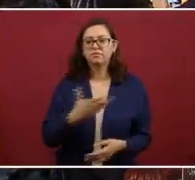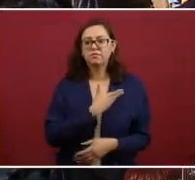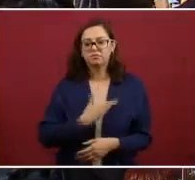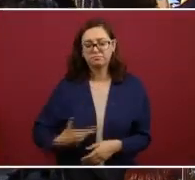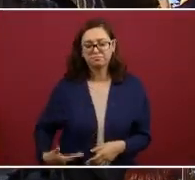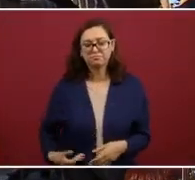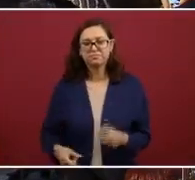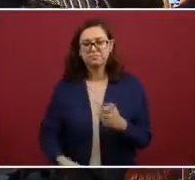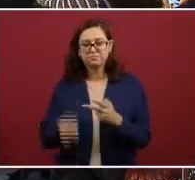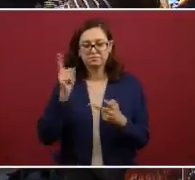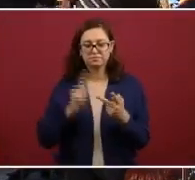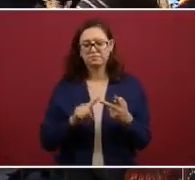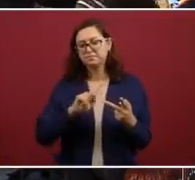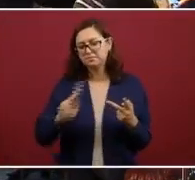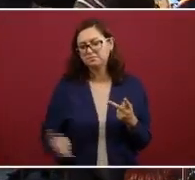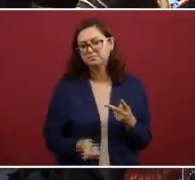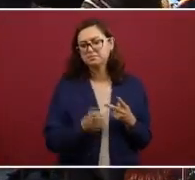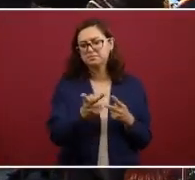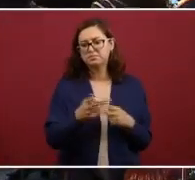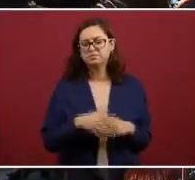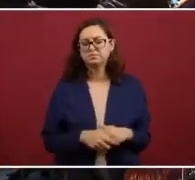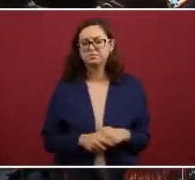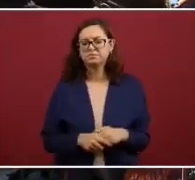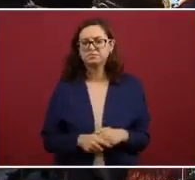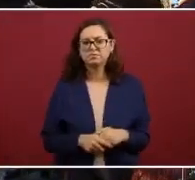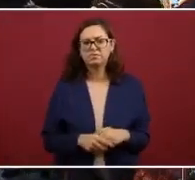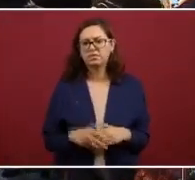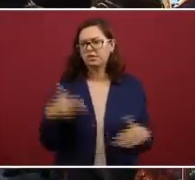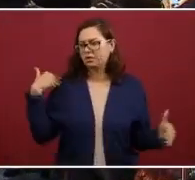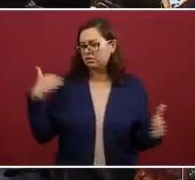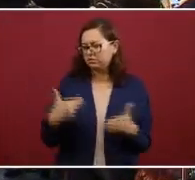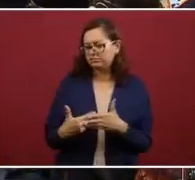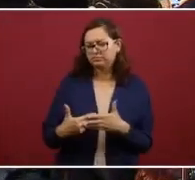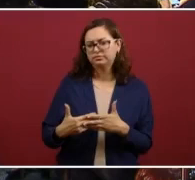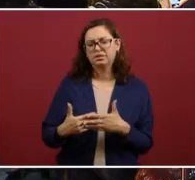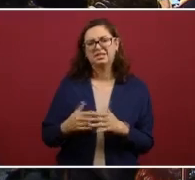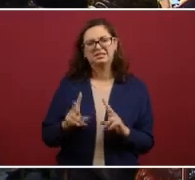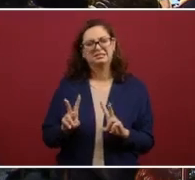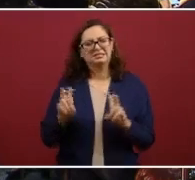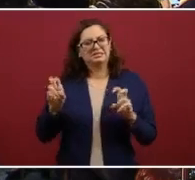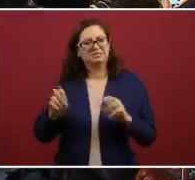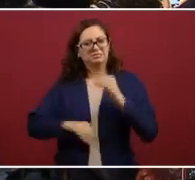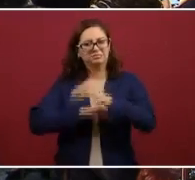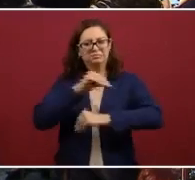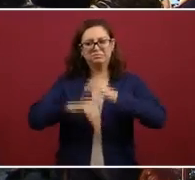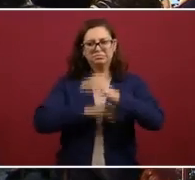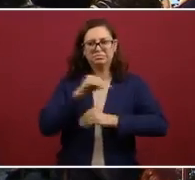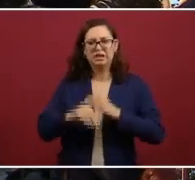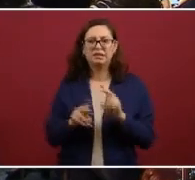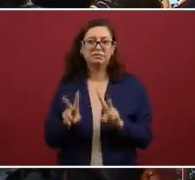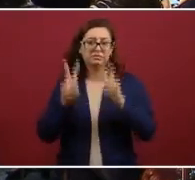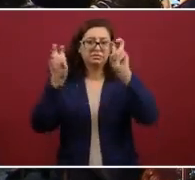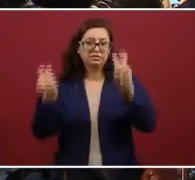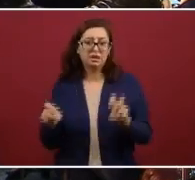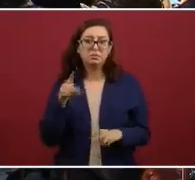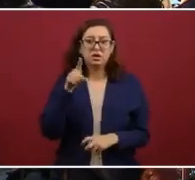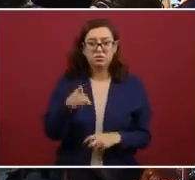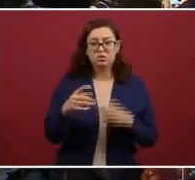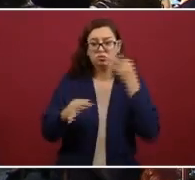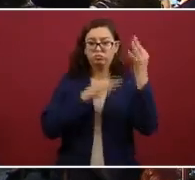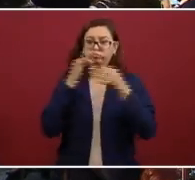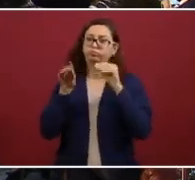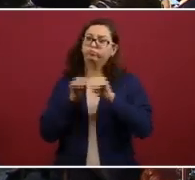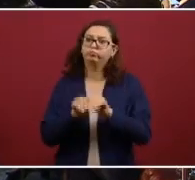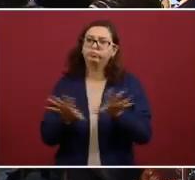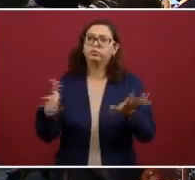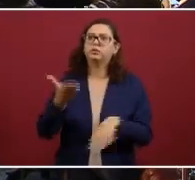segunda pregunta: se ha levantado en los últimos días mucha polémica en este tema de la publicidad oficial. Recuerdo que decía el